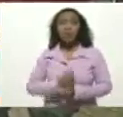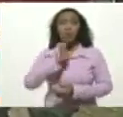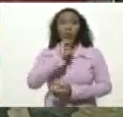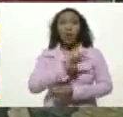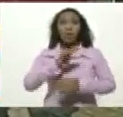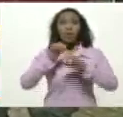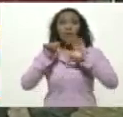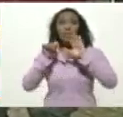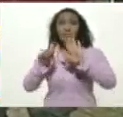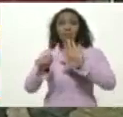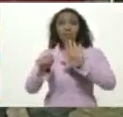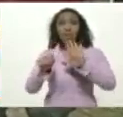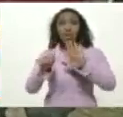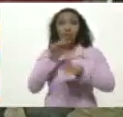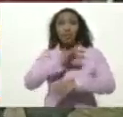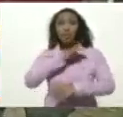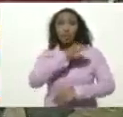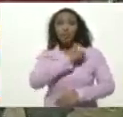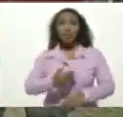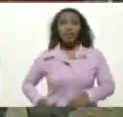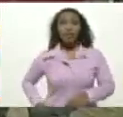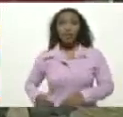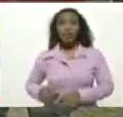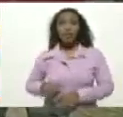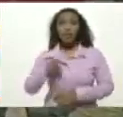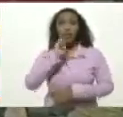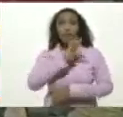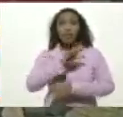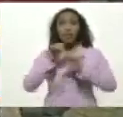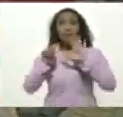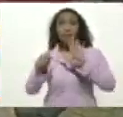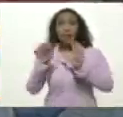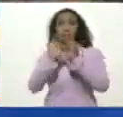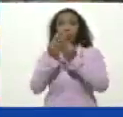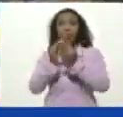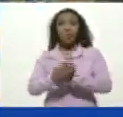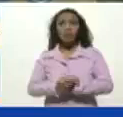46, señor presidente, 36 familias.